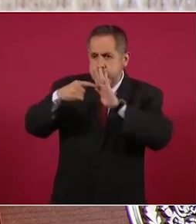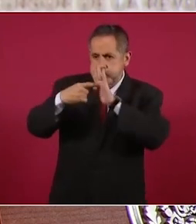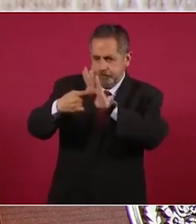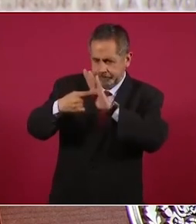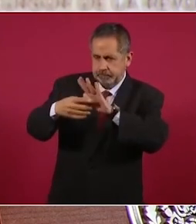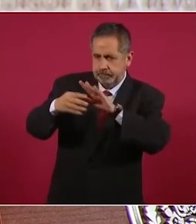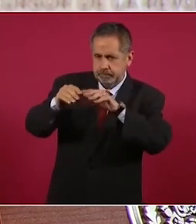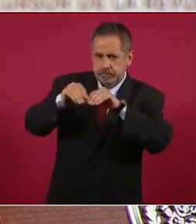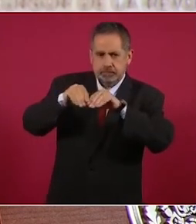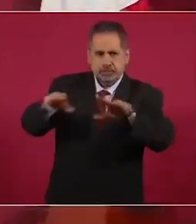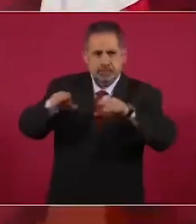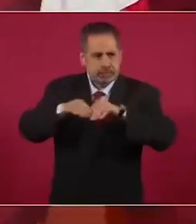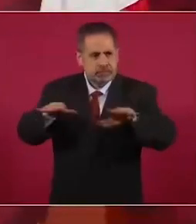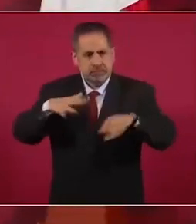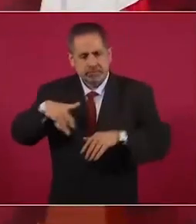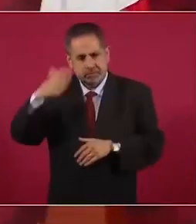y...